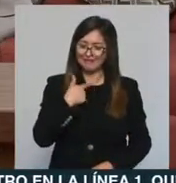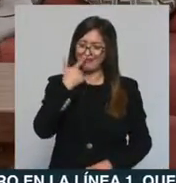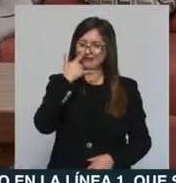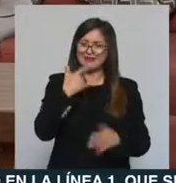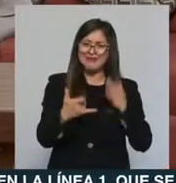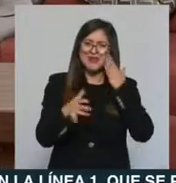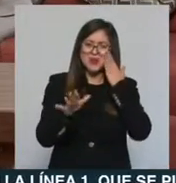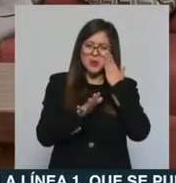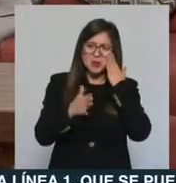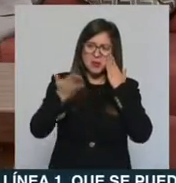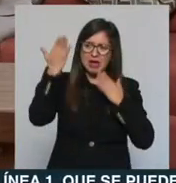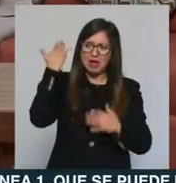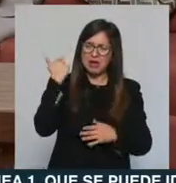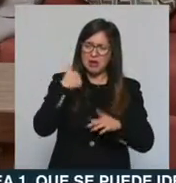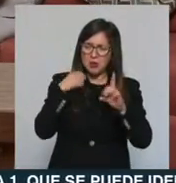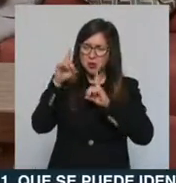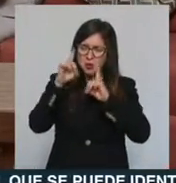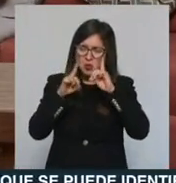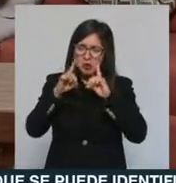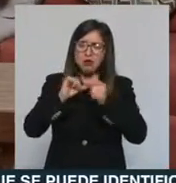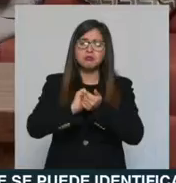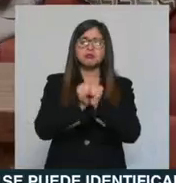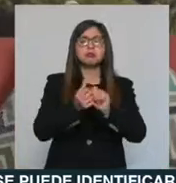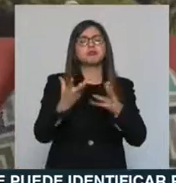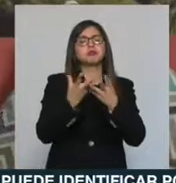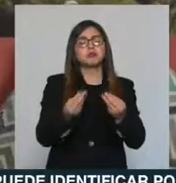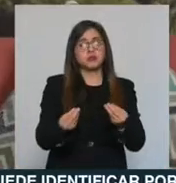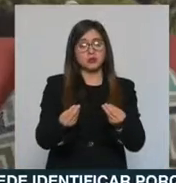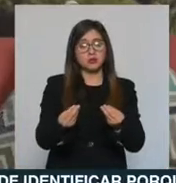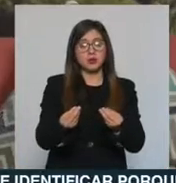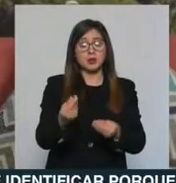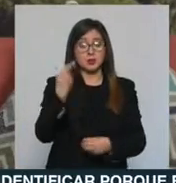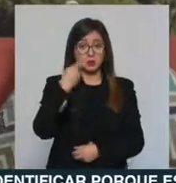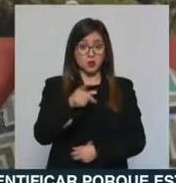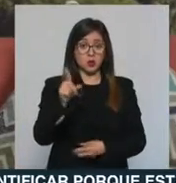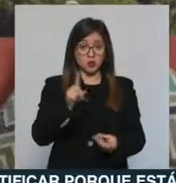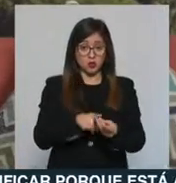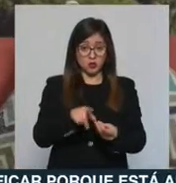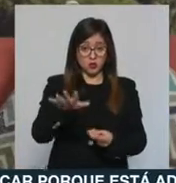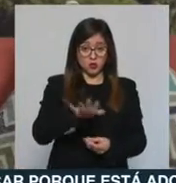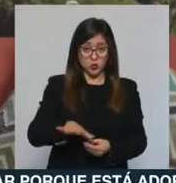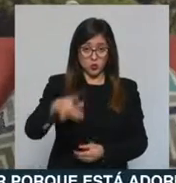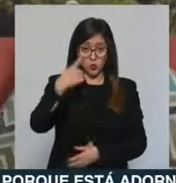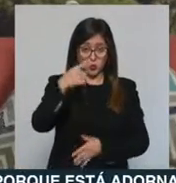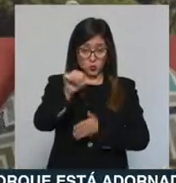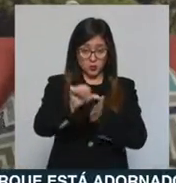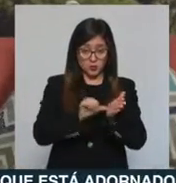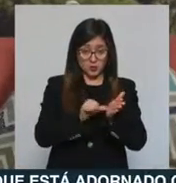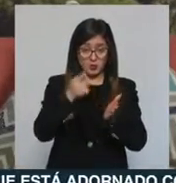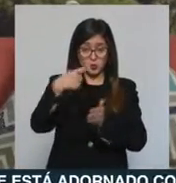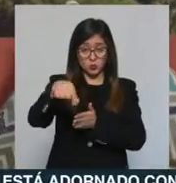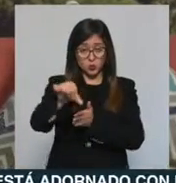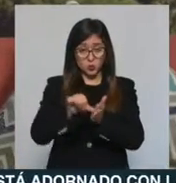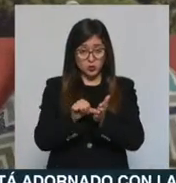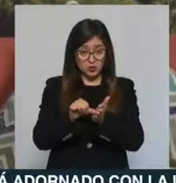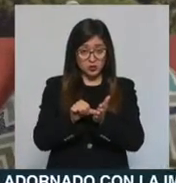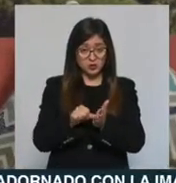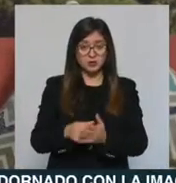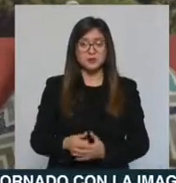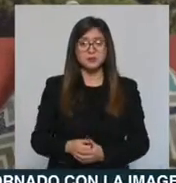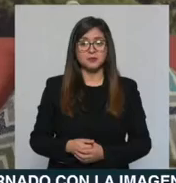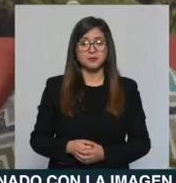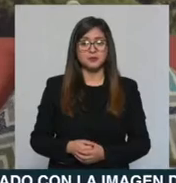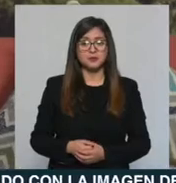resuelves principio. todas las dudas, Exacto. ¿no? Oye, Adriana, Así es. entonces al final del día esto se lleva a cabo una vez por mes. Así es.